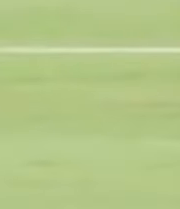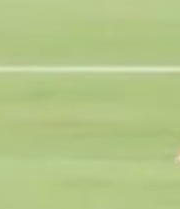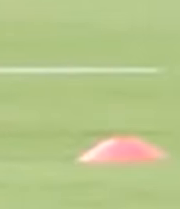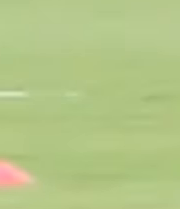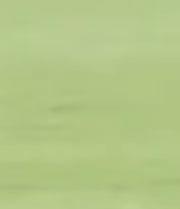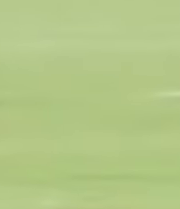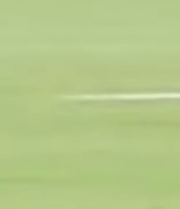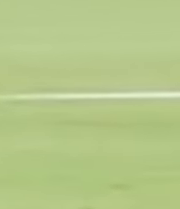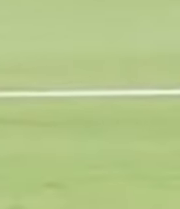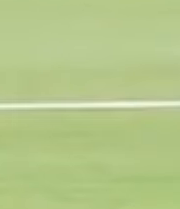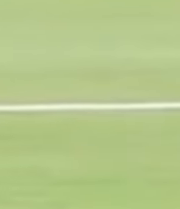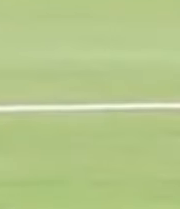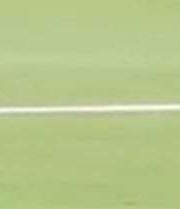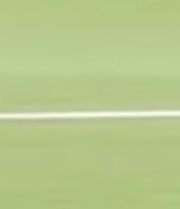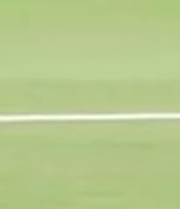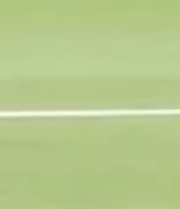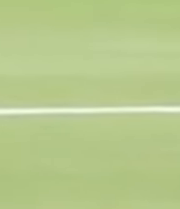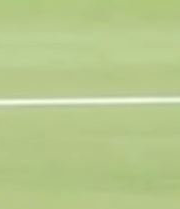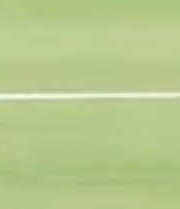esa